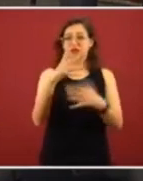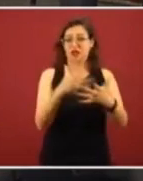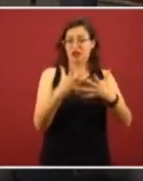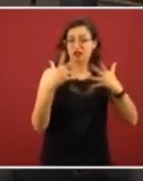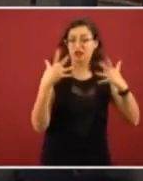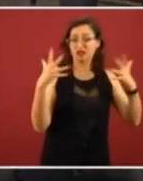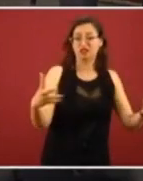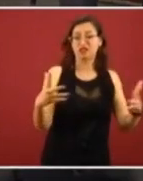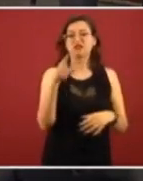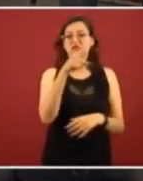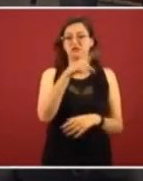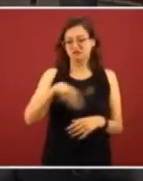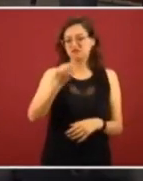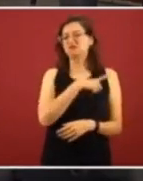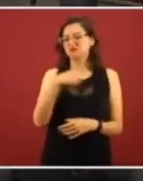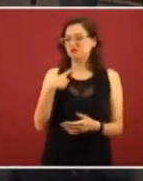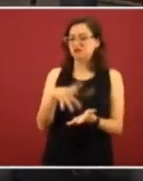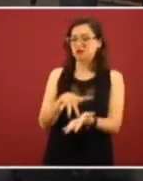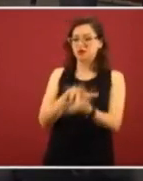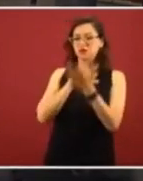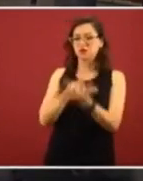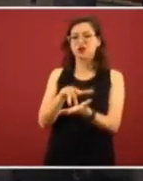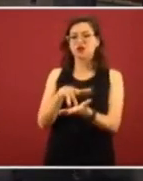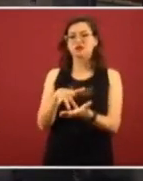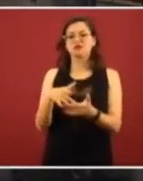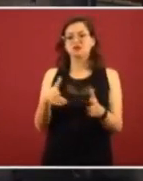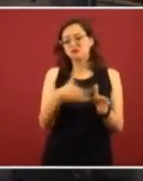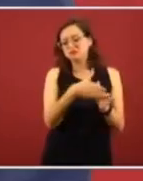para establecer una especie de tregua